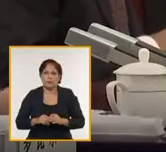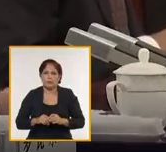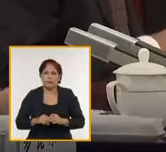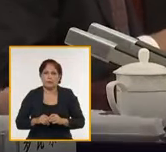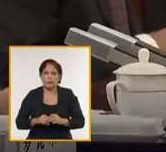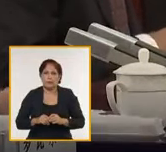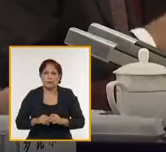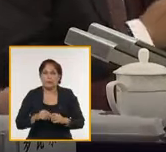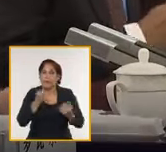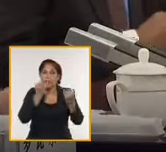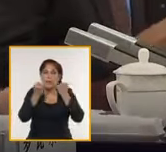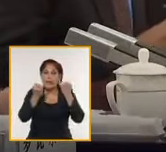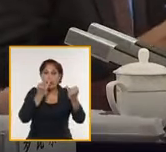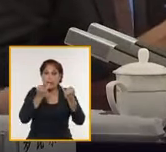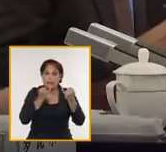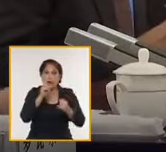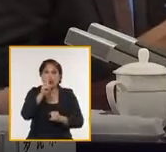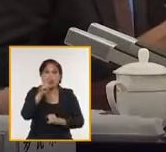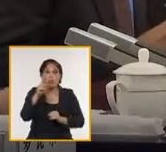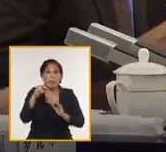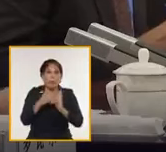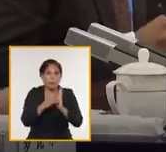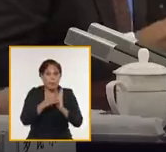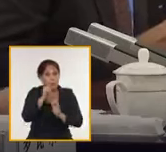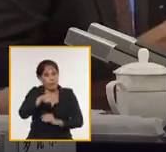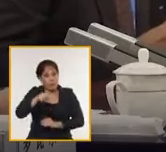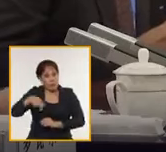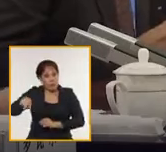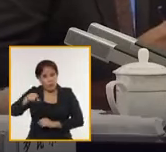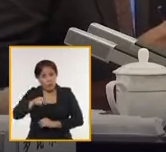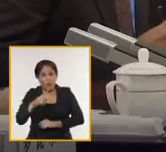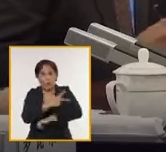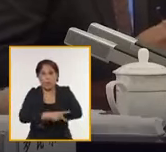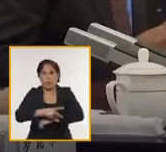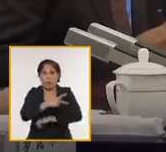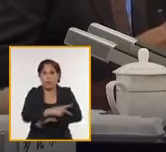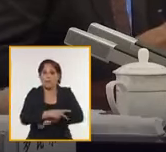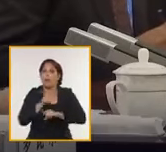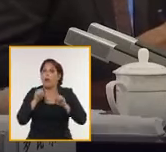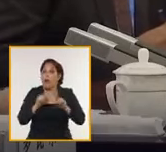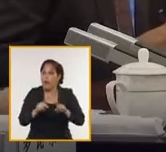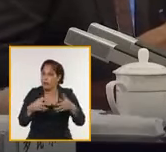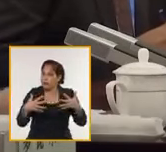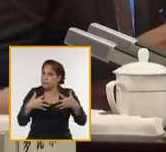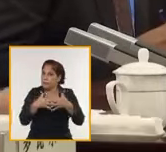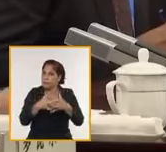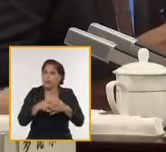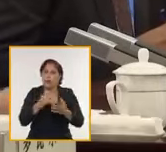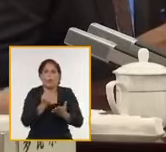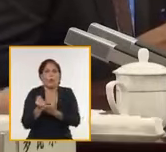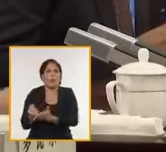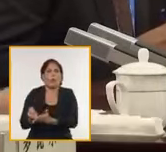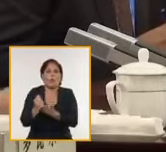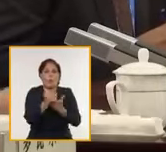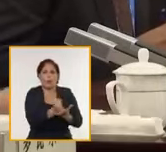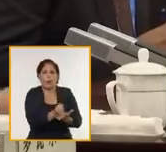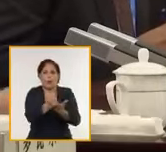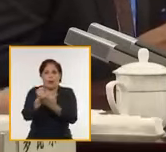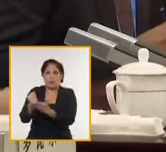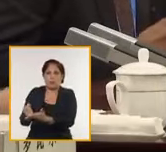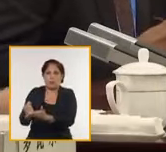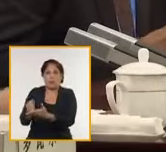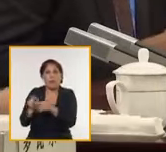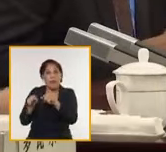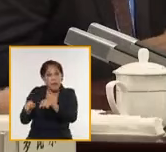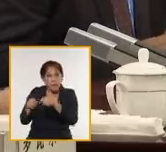Los intereses de 2.800 millones de personas de ambos países están ligados a nuestra cooperación. Esto